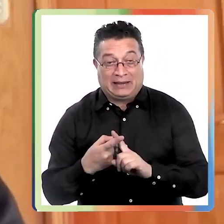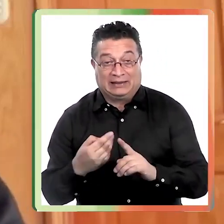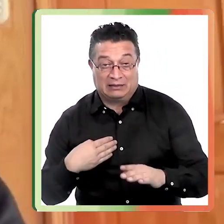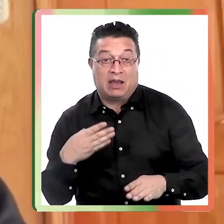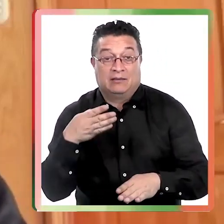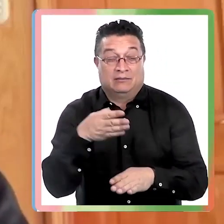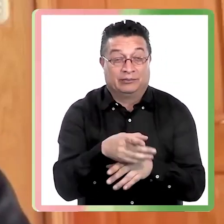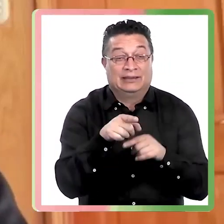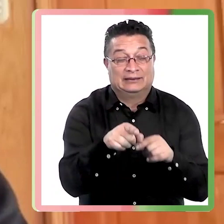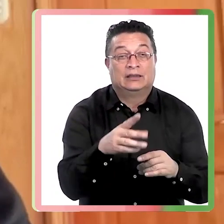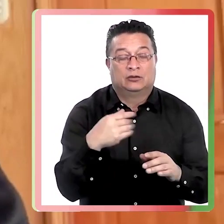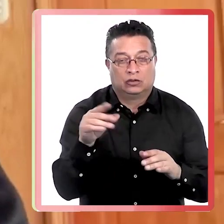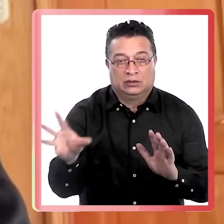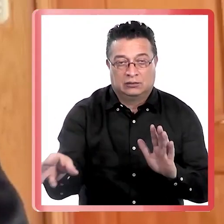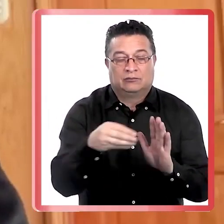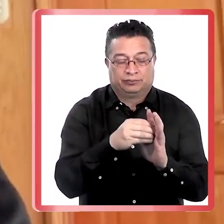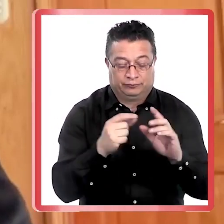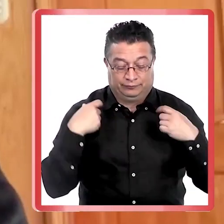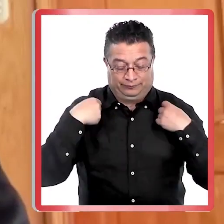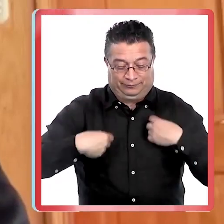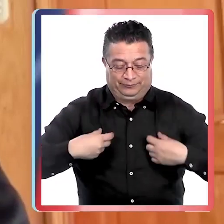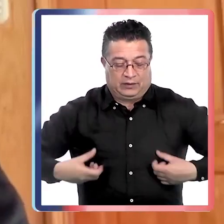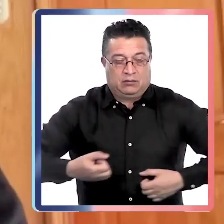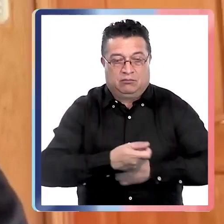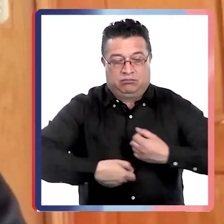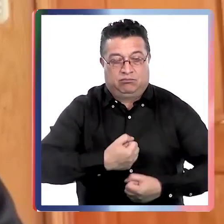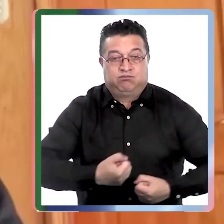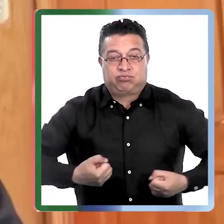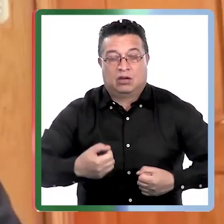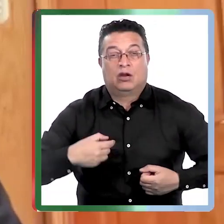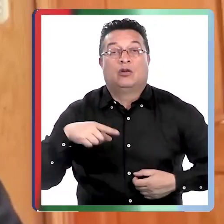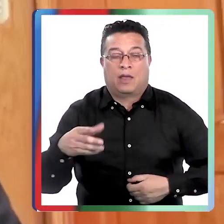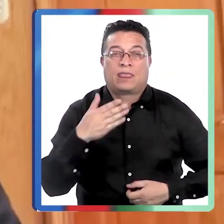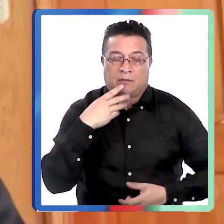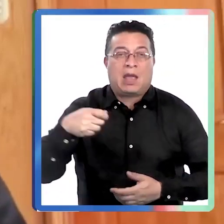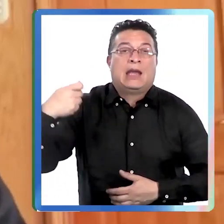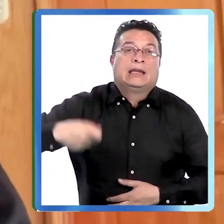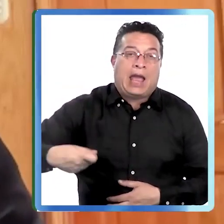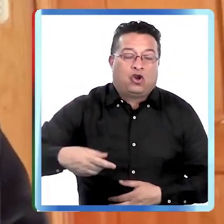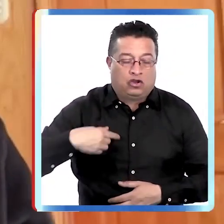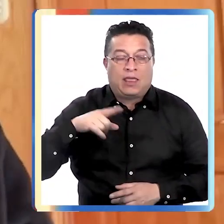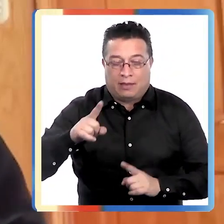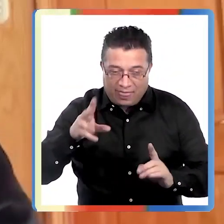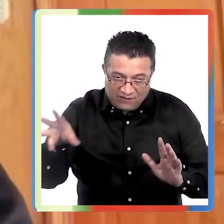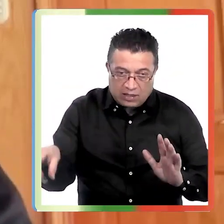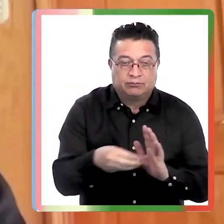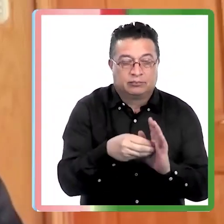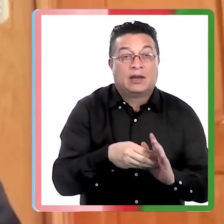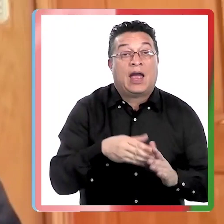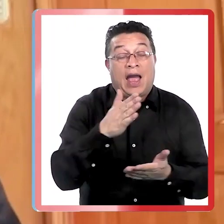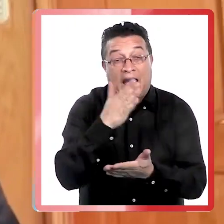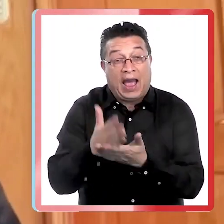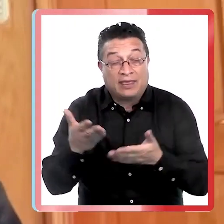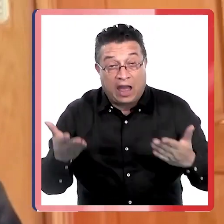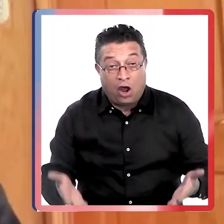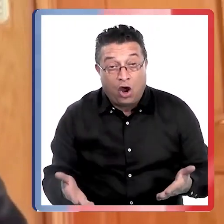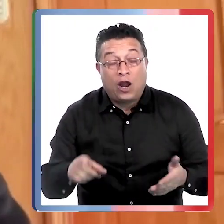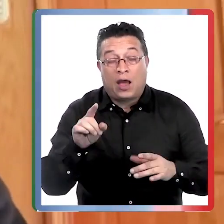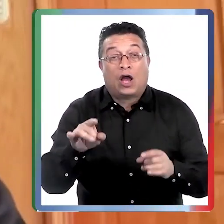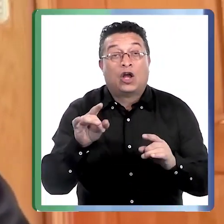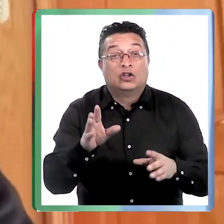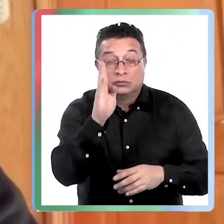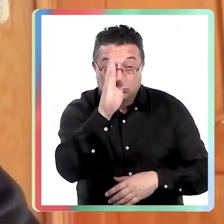estoy participando, de que se incluya el corsé como parte del tratamiento de la escoliosis, porque el corsé también es recaro. Pero en este minuto la